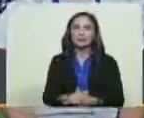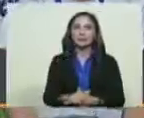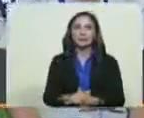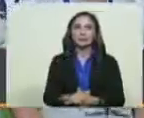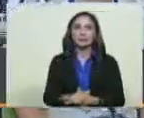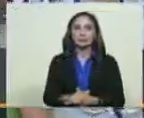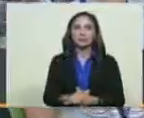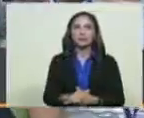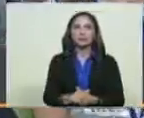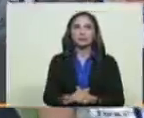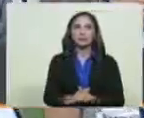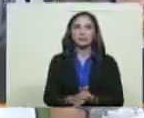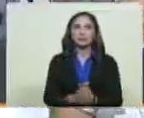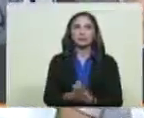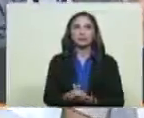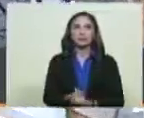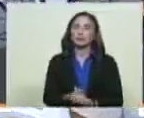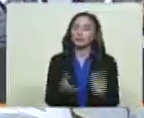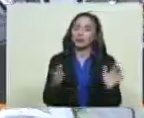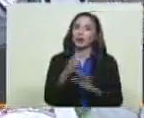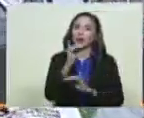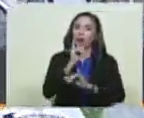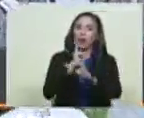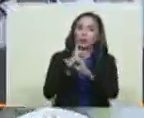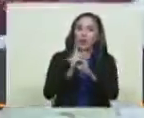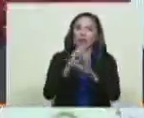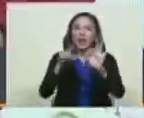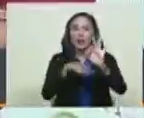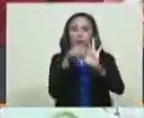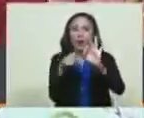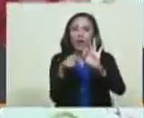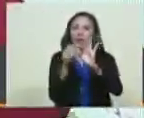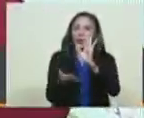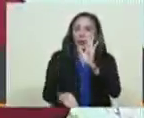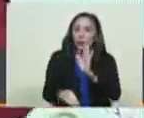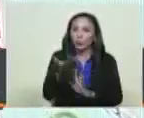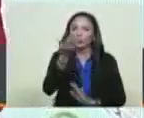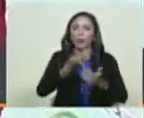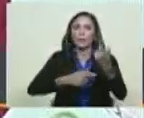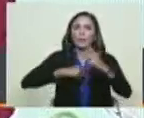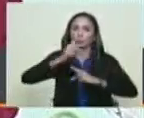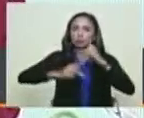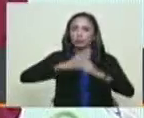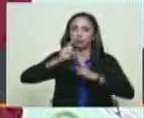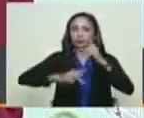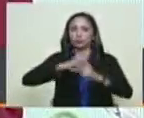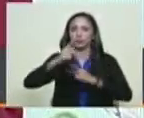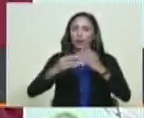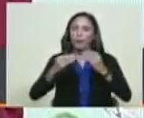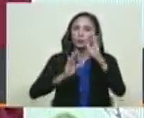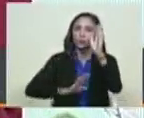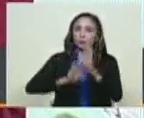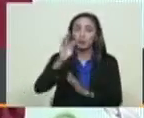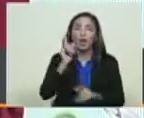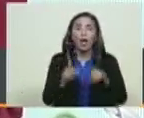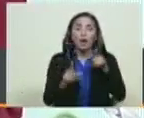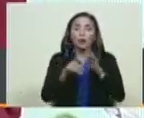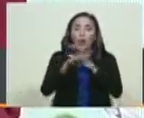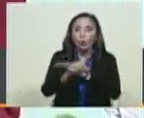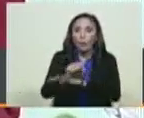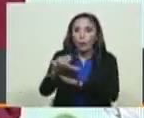así que el dicom va muy estable fluctuando libre el que quiera comprar